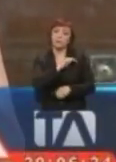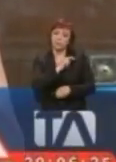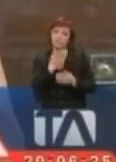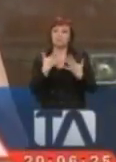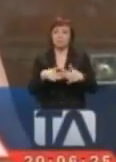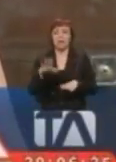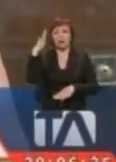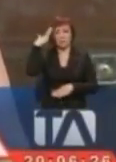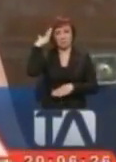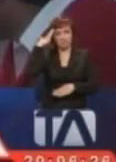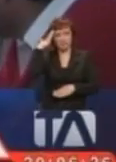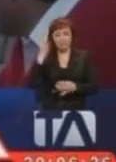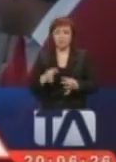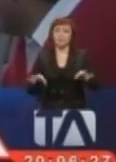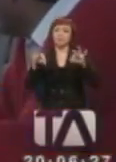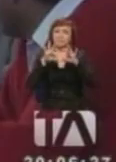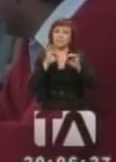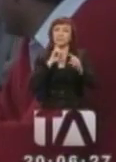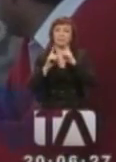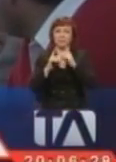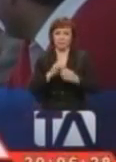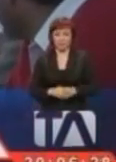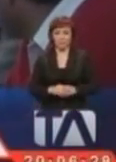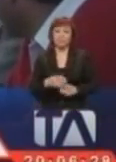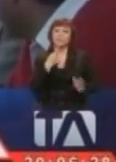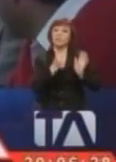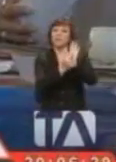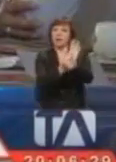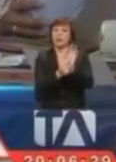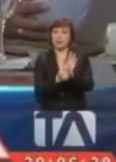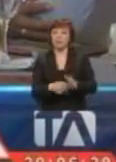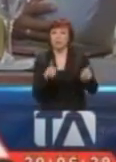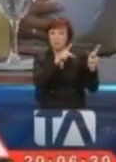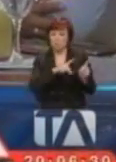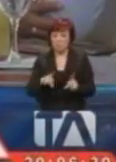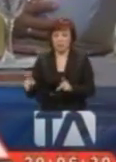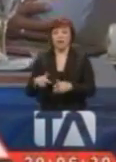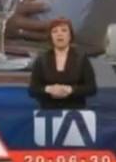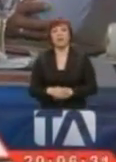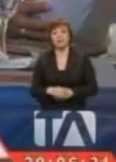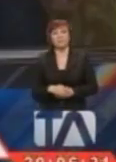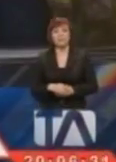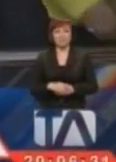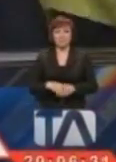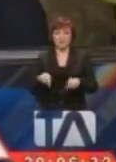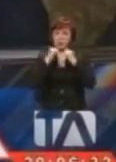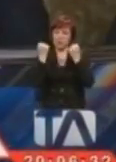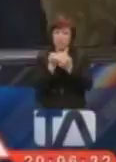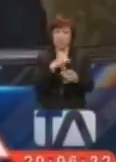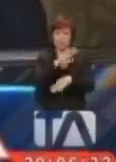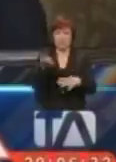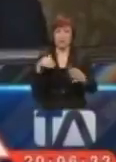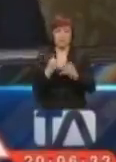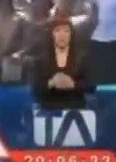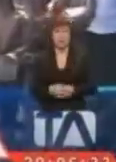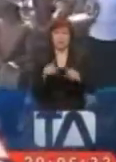de estos que son mecanismos de diálogo. Hablaron, por ejemplo, del Plan Nacional de Riego, de las organizaciones sociales, del transporte comunitario, entre